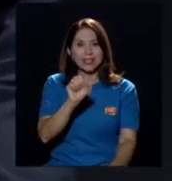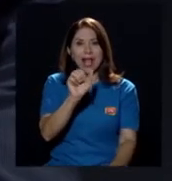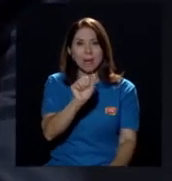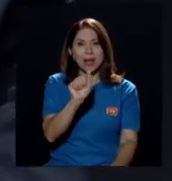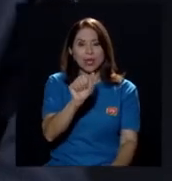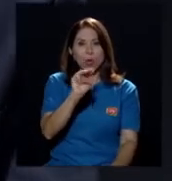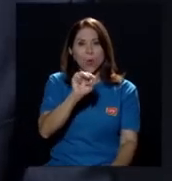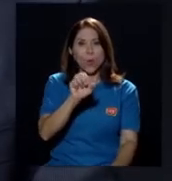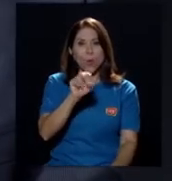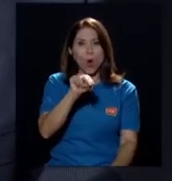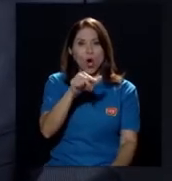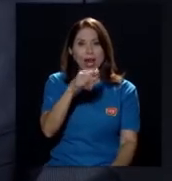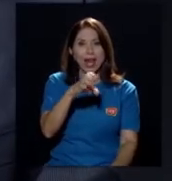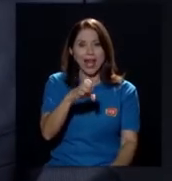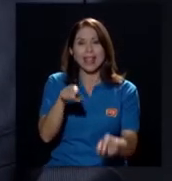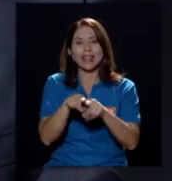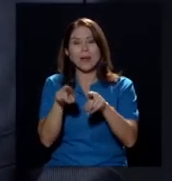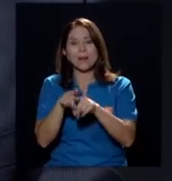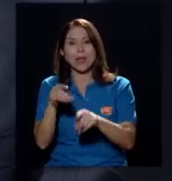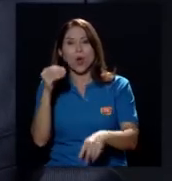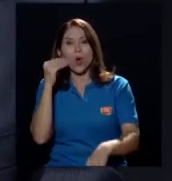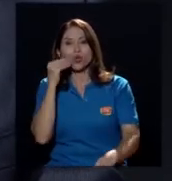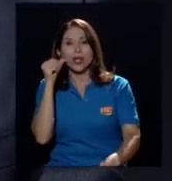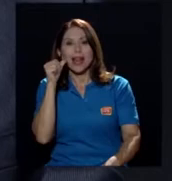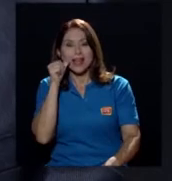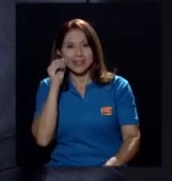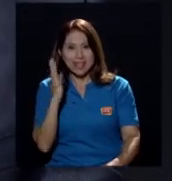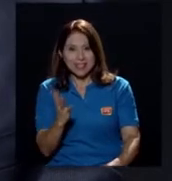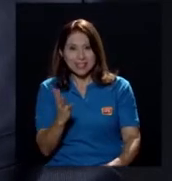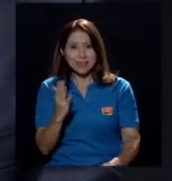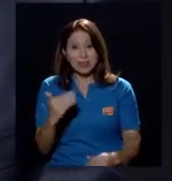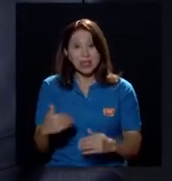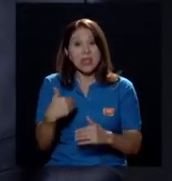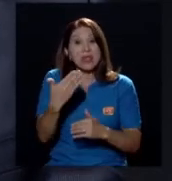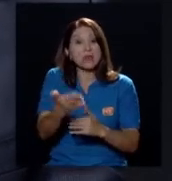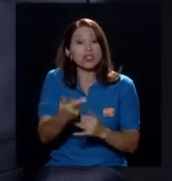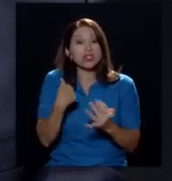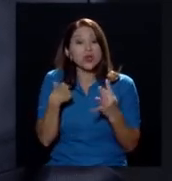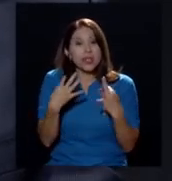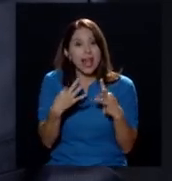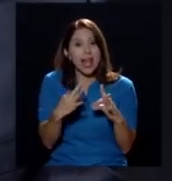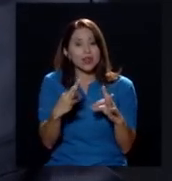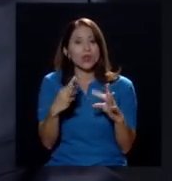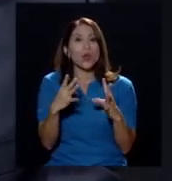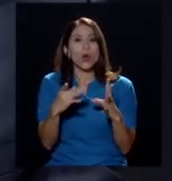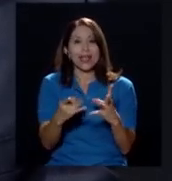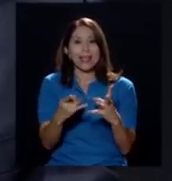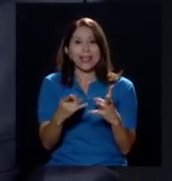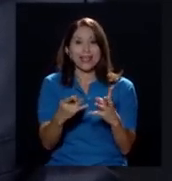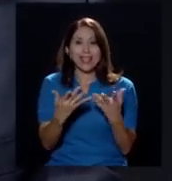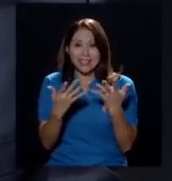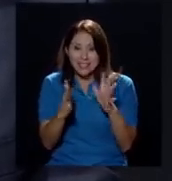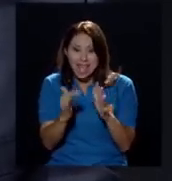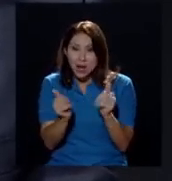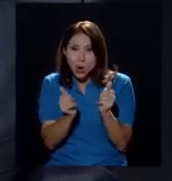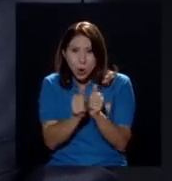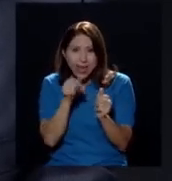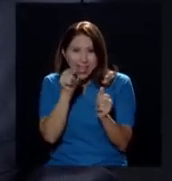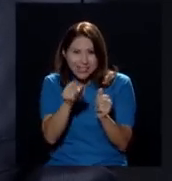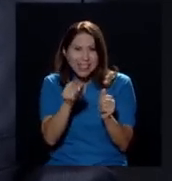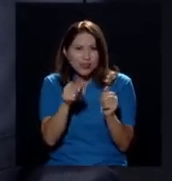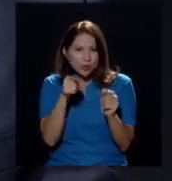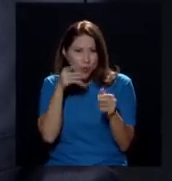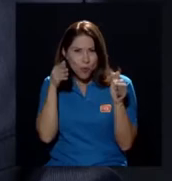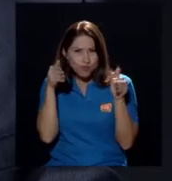a partir de ahí ya lo que trato es de resumir en relación con esas líneas centrales de nuestra política